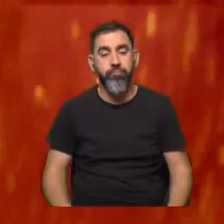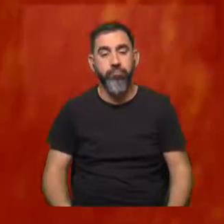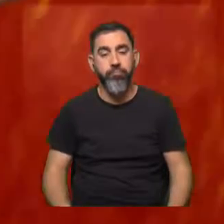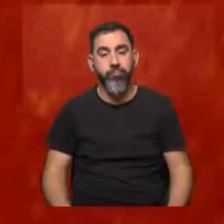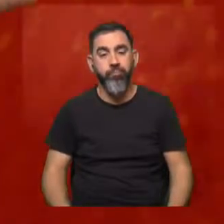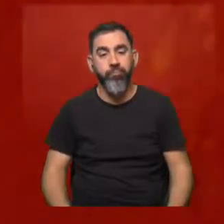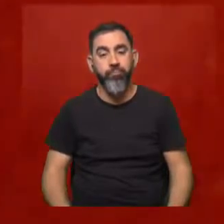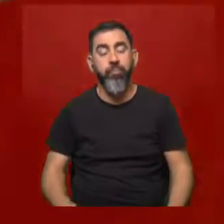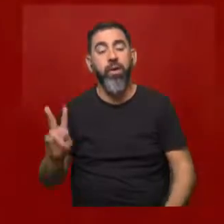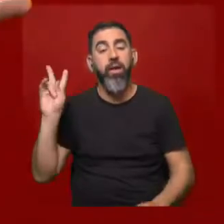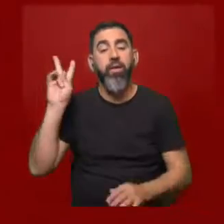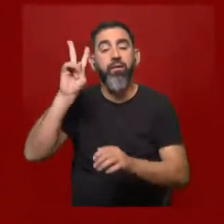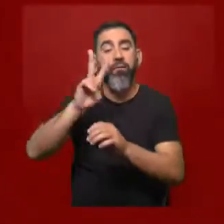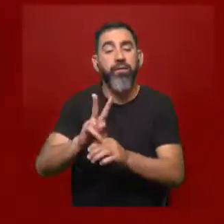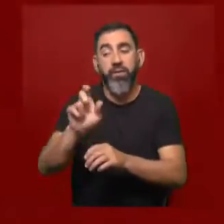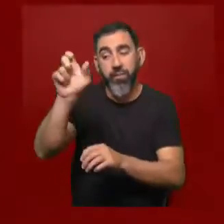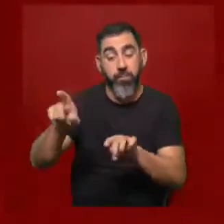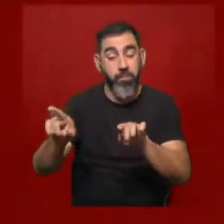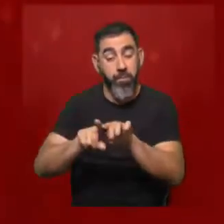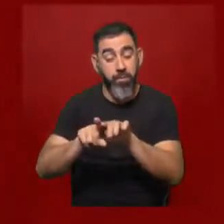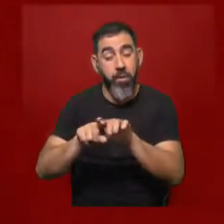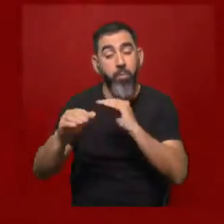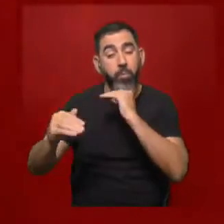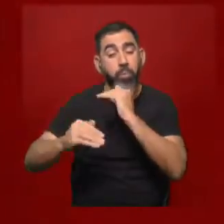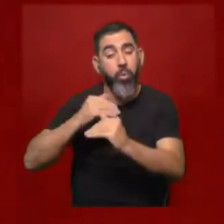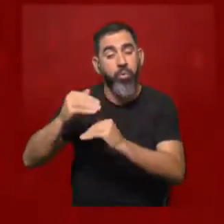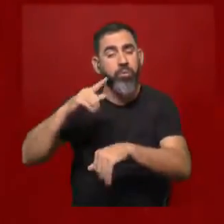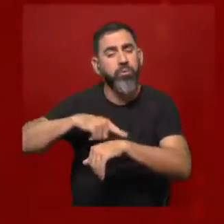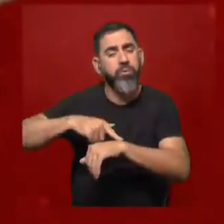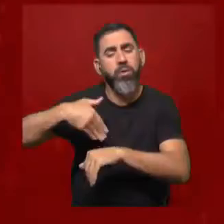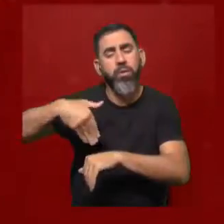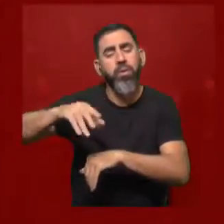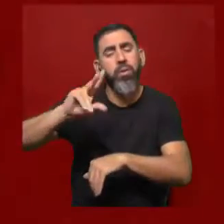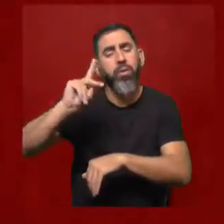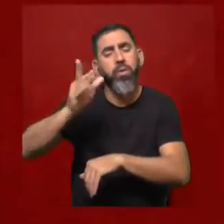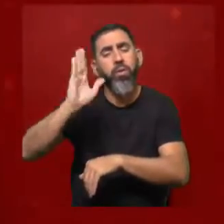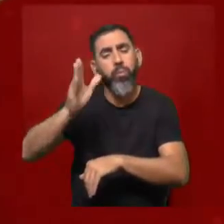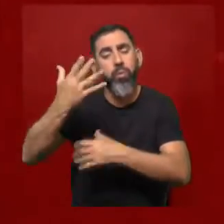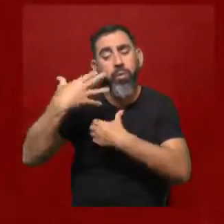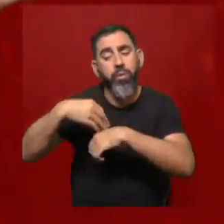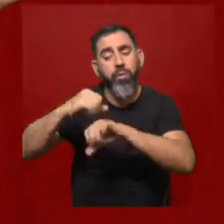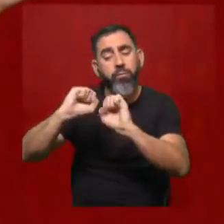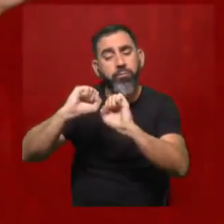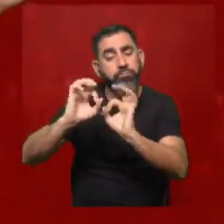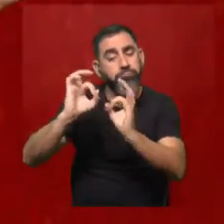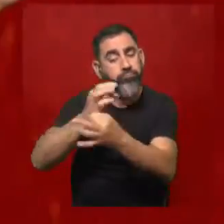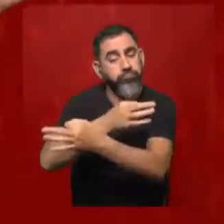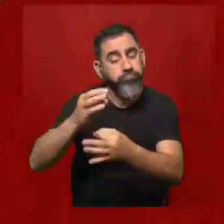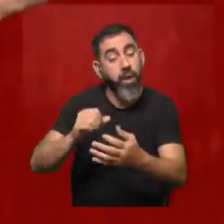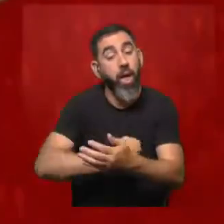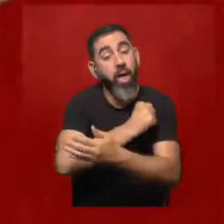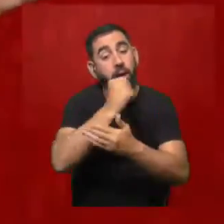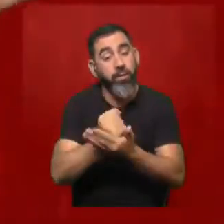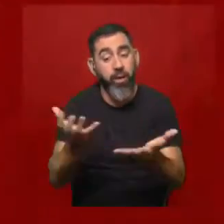que dejó la visita de Diego Libeskind. ¿El proceso de ellos cuánto tiempo llevó desde que encontraron una levadura candidata hasta